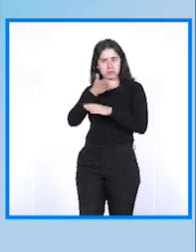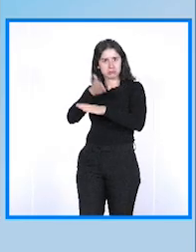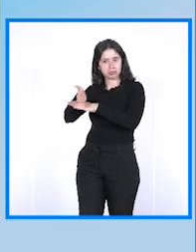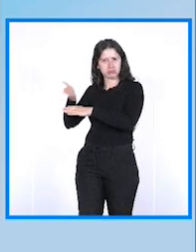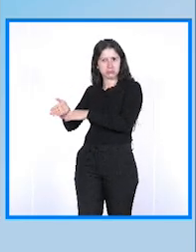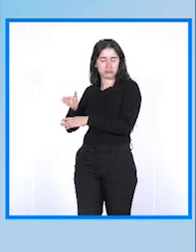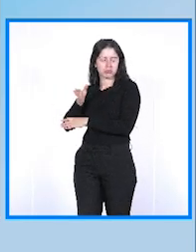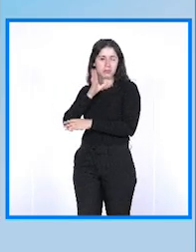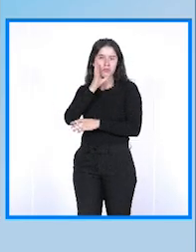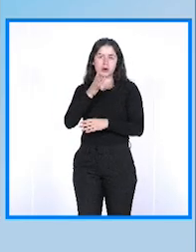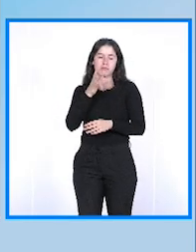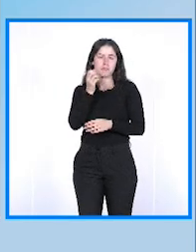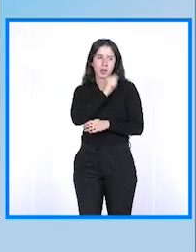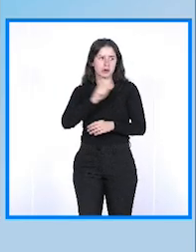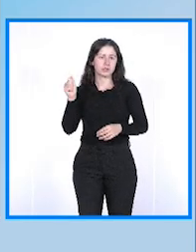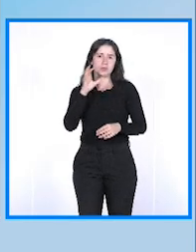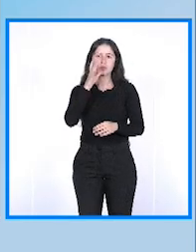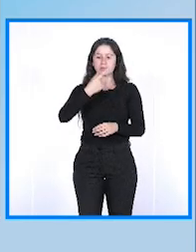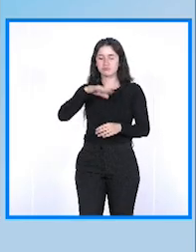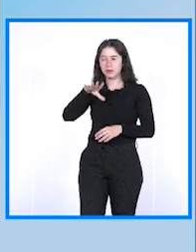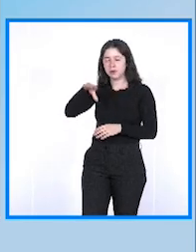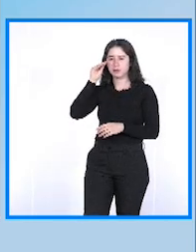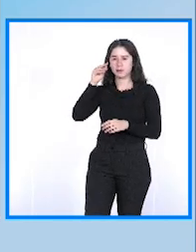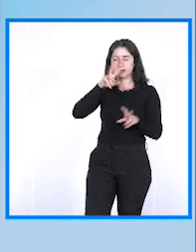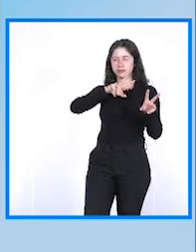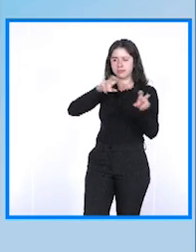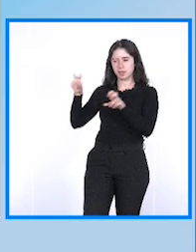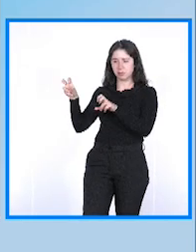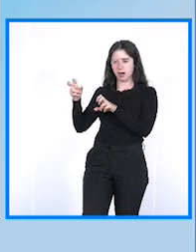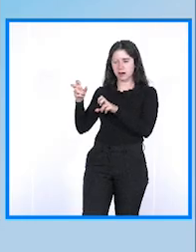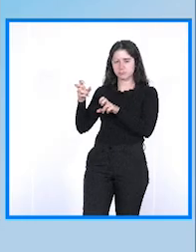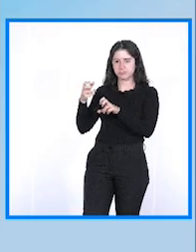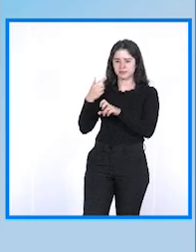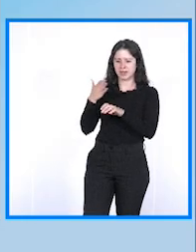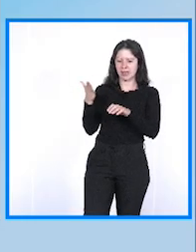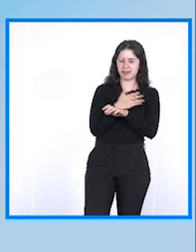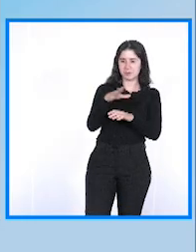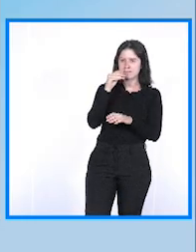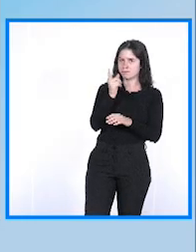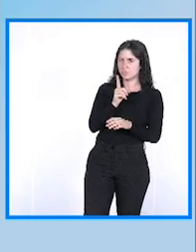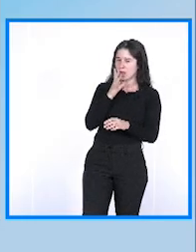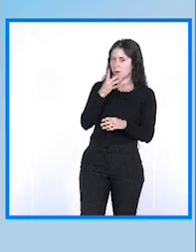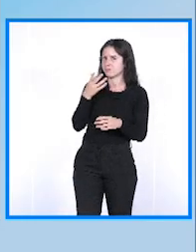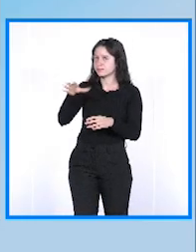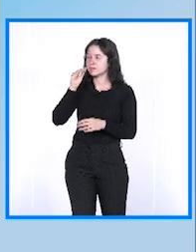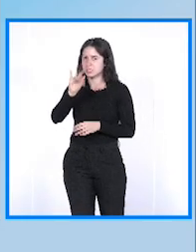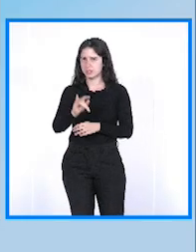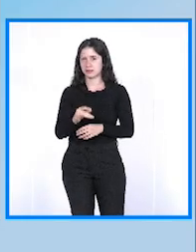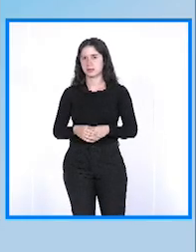Porque la realidad es que entendíamos ciertas cuestiones que eran incomprensibles cuando había sel Excel Y entonces en la